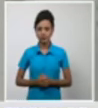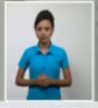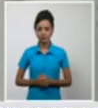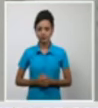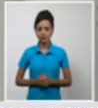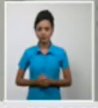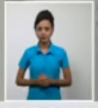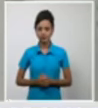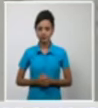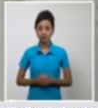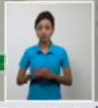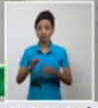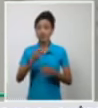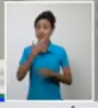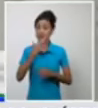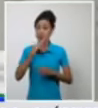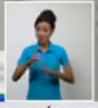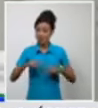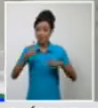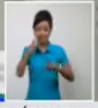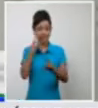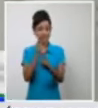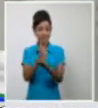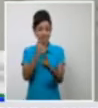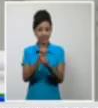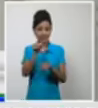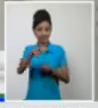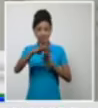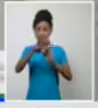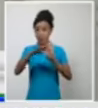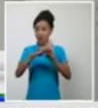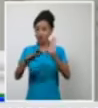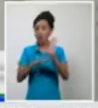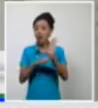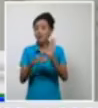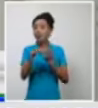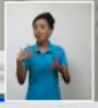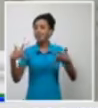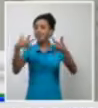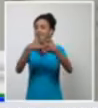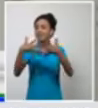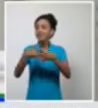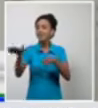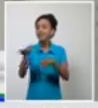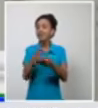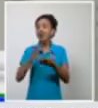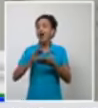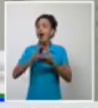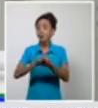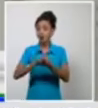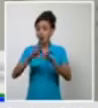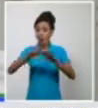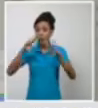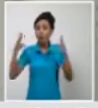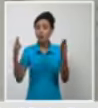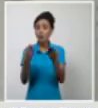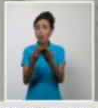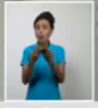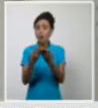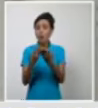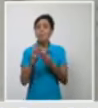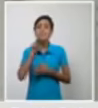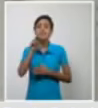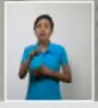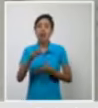Hola, qué bueno que nos volvemos a encontrar en este espacio en el que hacemos contacto con varios amigos del mundo que nos envían mensajes de